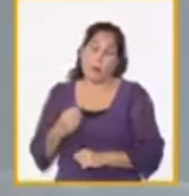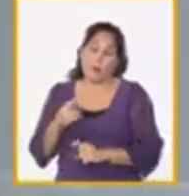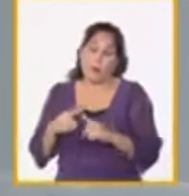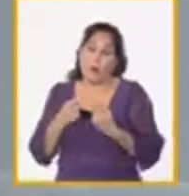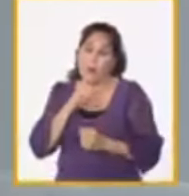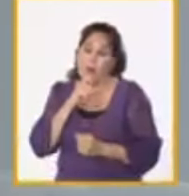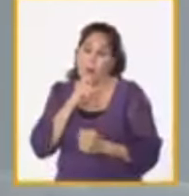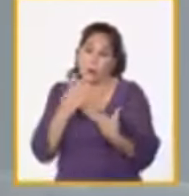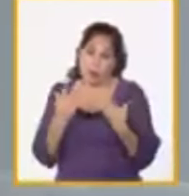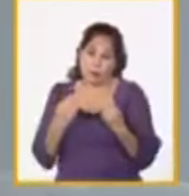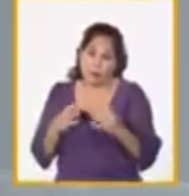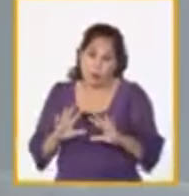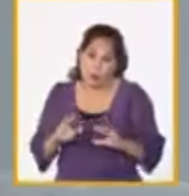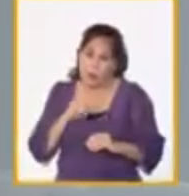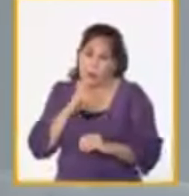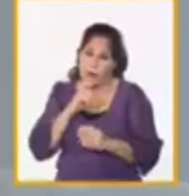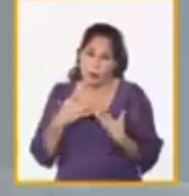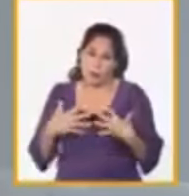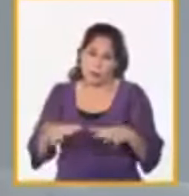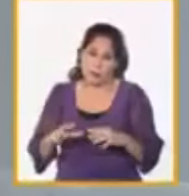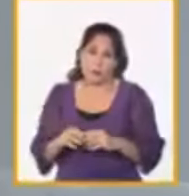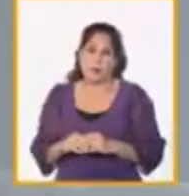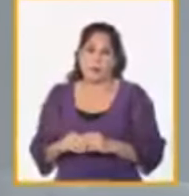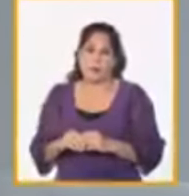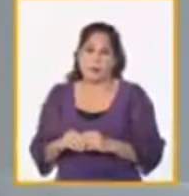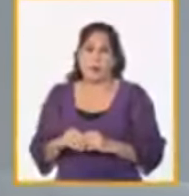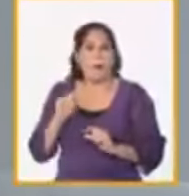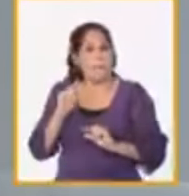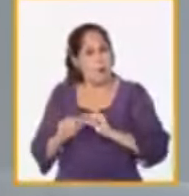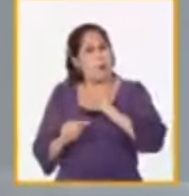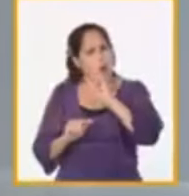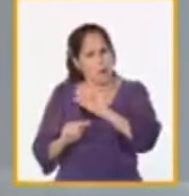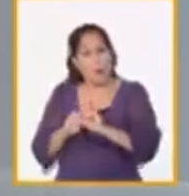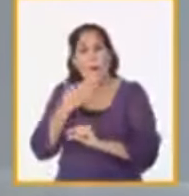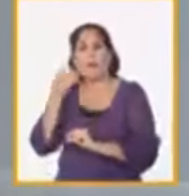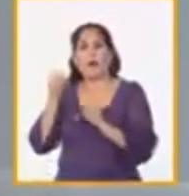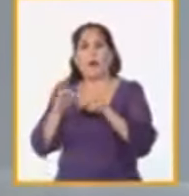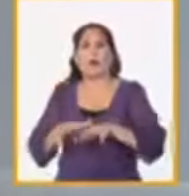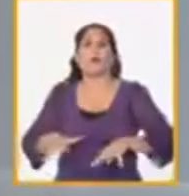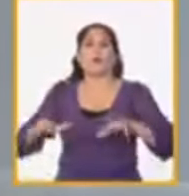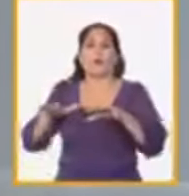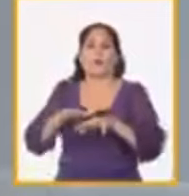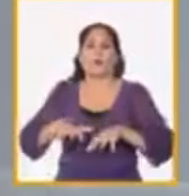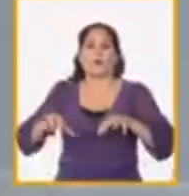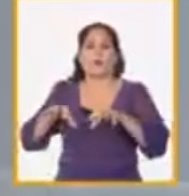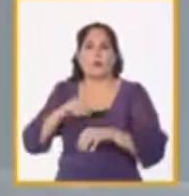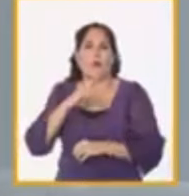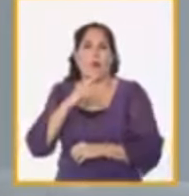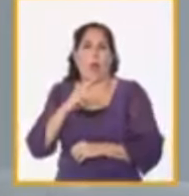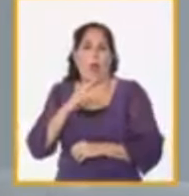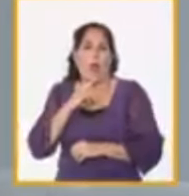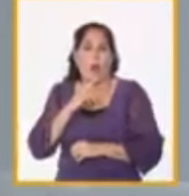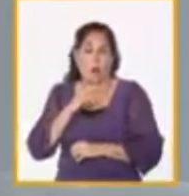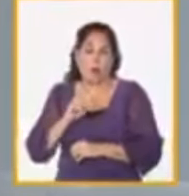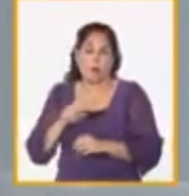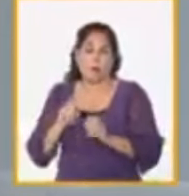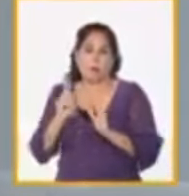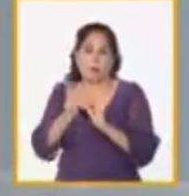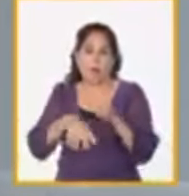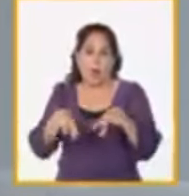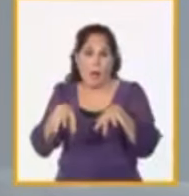dificultades son bastantes. Y en la medida que vayan mejorando las condiciones, sobre todo de la contingencia energética, nosotros